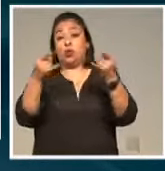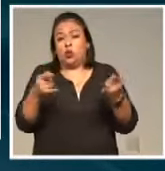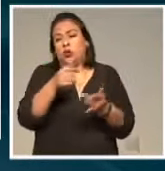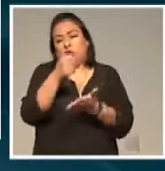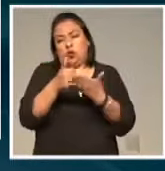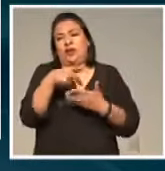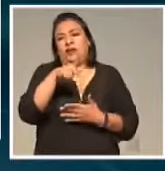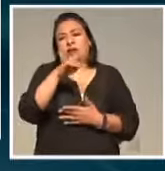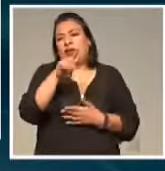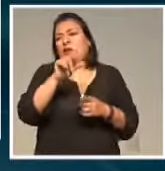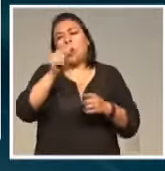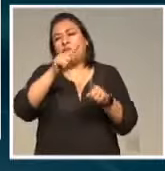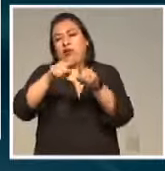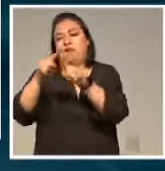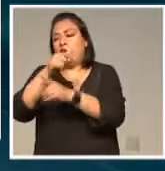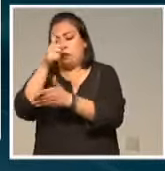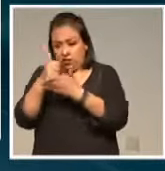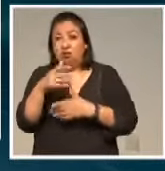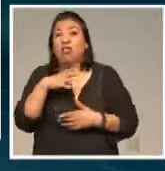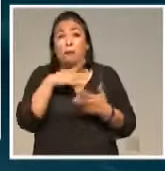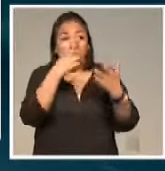otras ciudades como Chernihiv, por ejemplo.